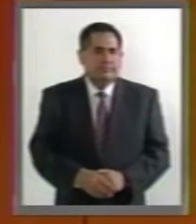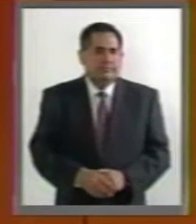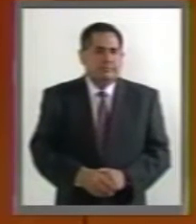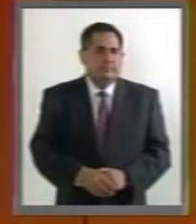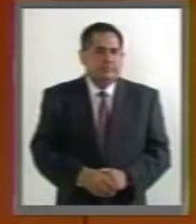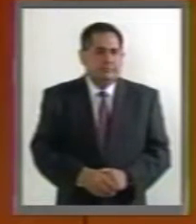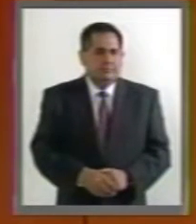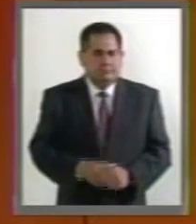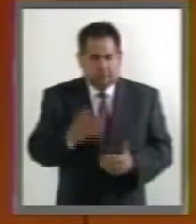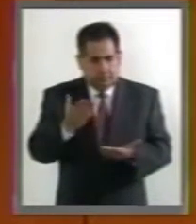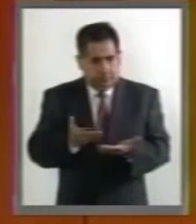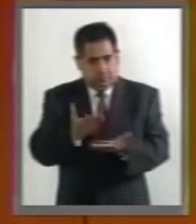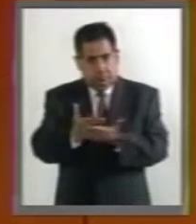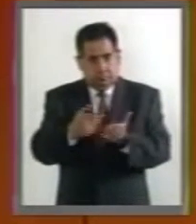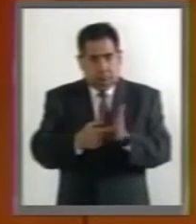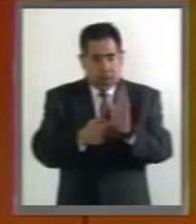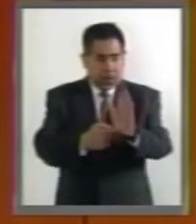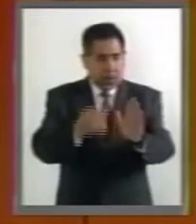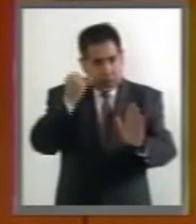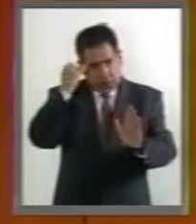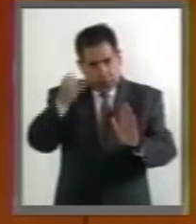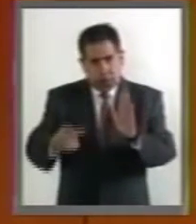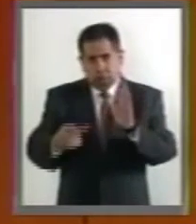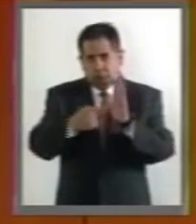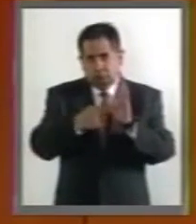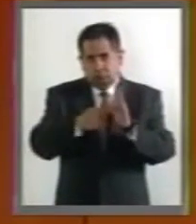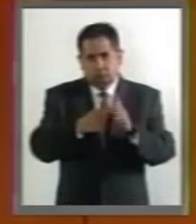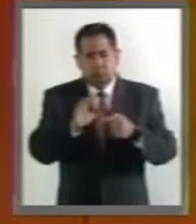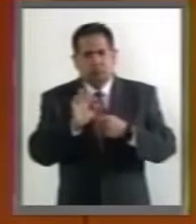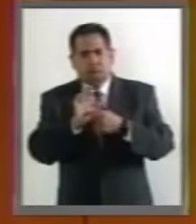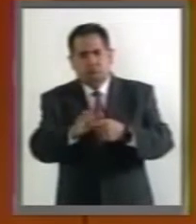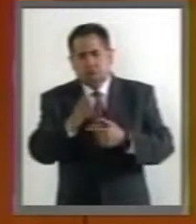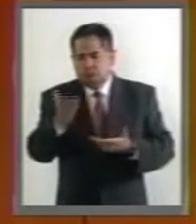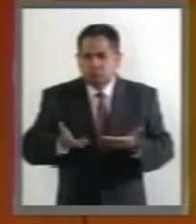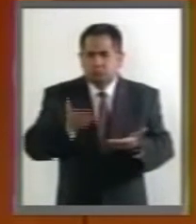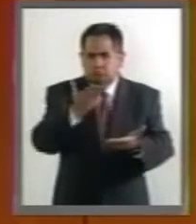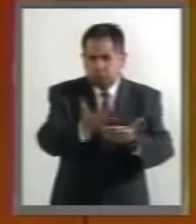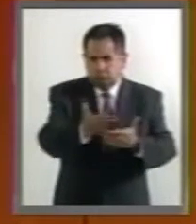Con la presente iniciativa que presento, propongo,